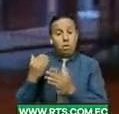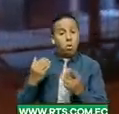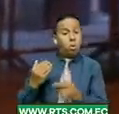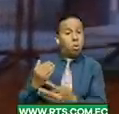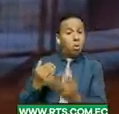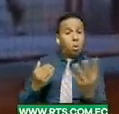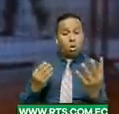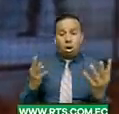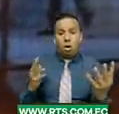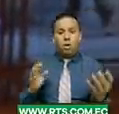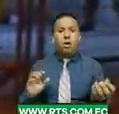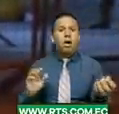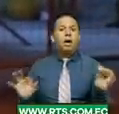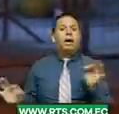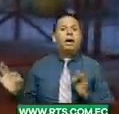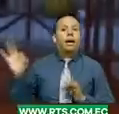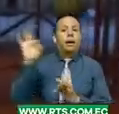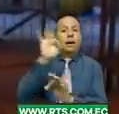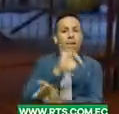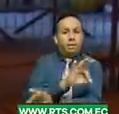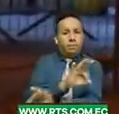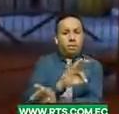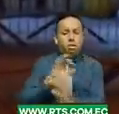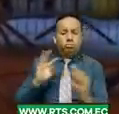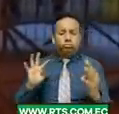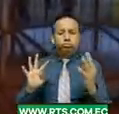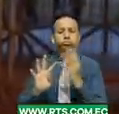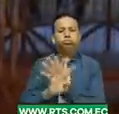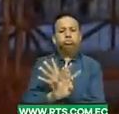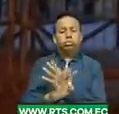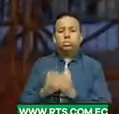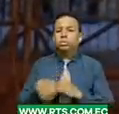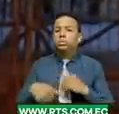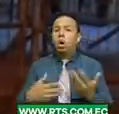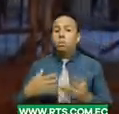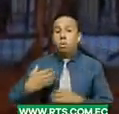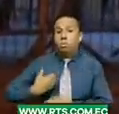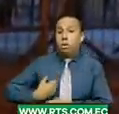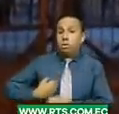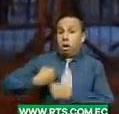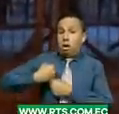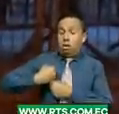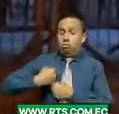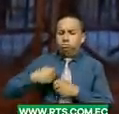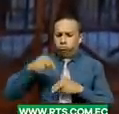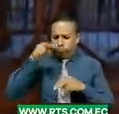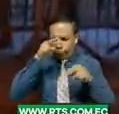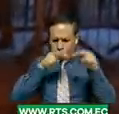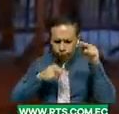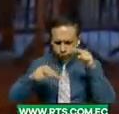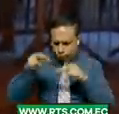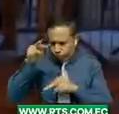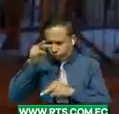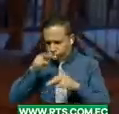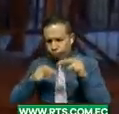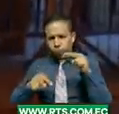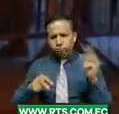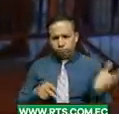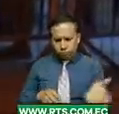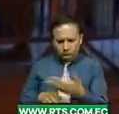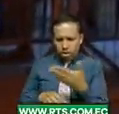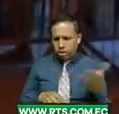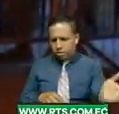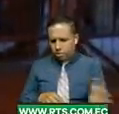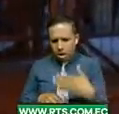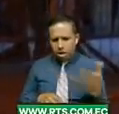revisados por personal militar. Es decir, que en el filtro número uno de esta cárcel, quienes